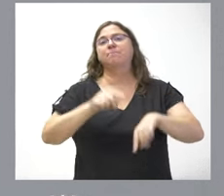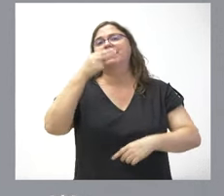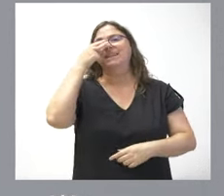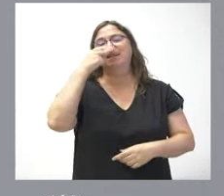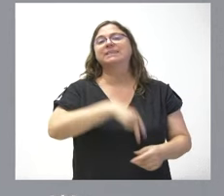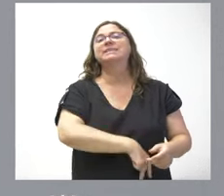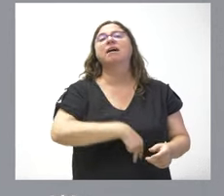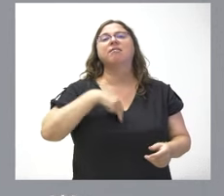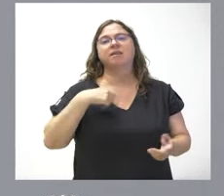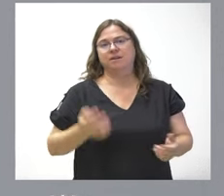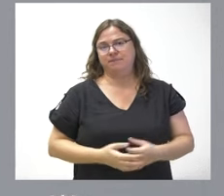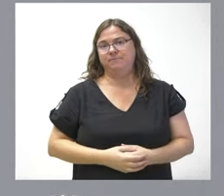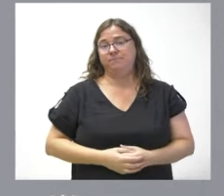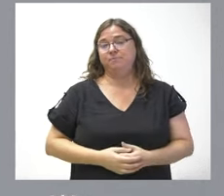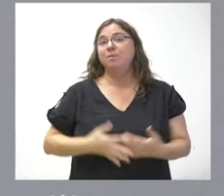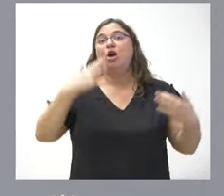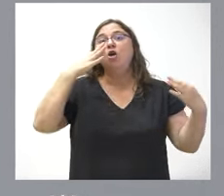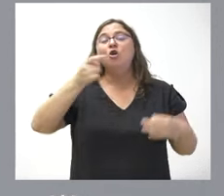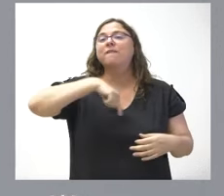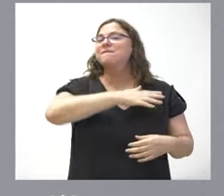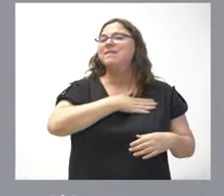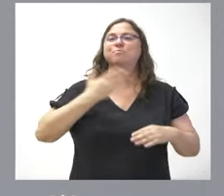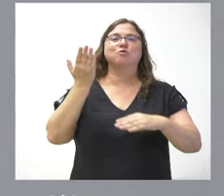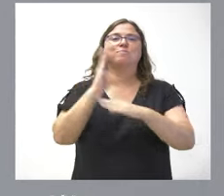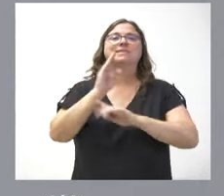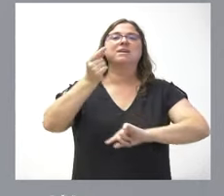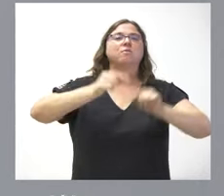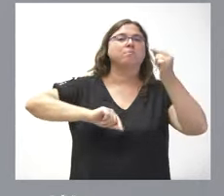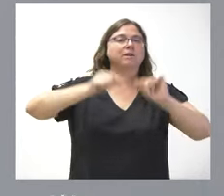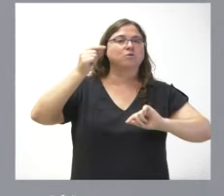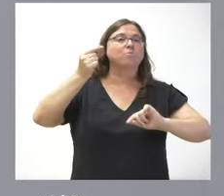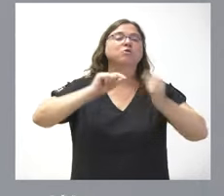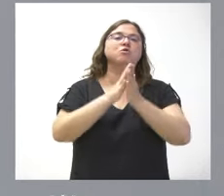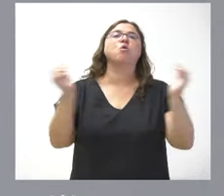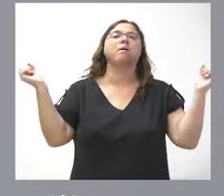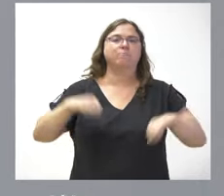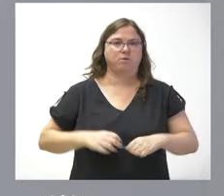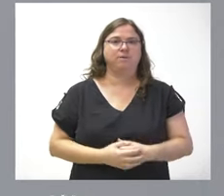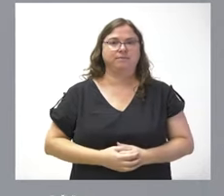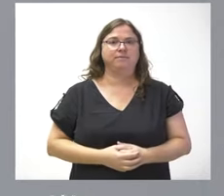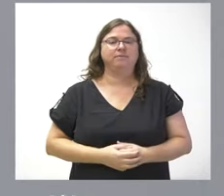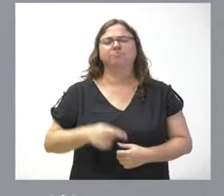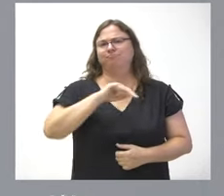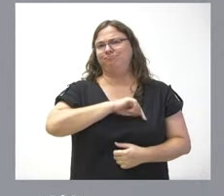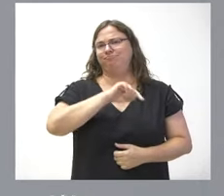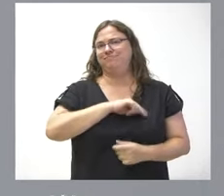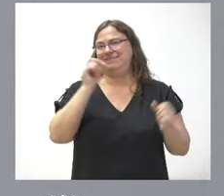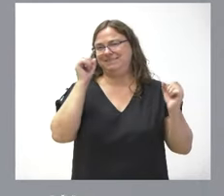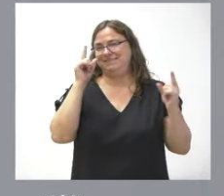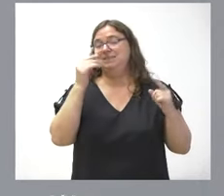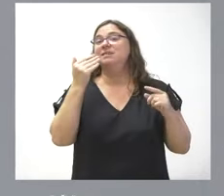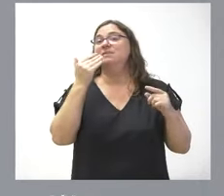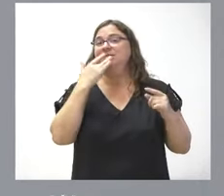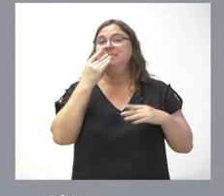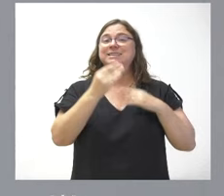general lógicamente nosotros lo que queremos es presentar un presupuesto y presentar un presupuesto que se apruebe y somos conscientes que para que esto sea